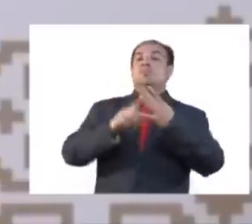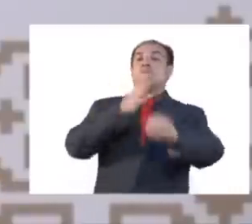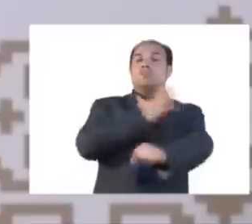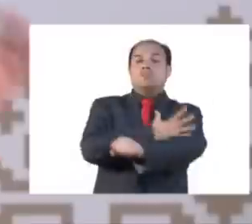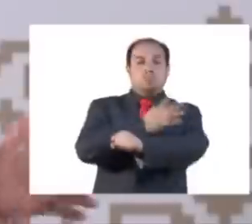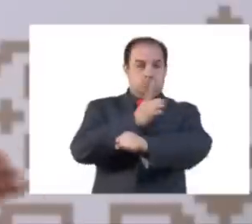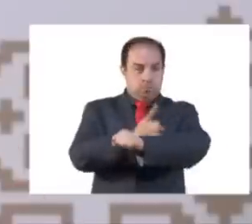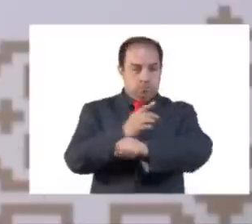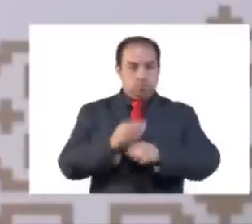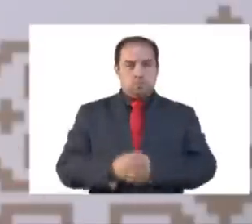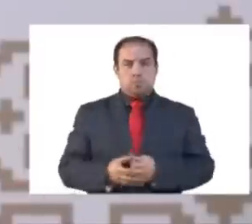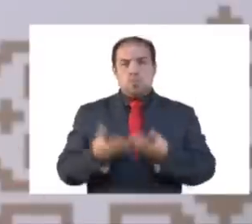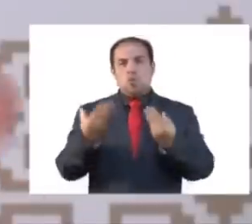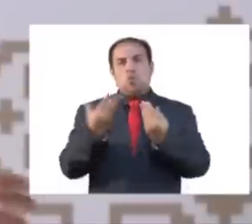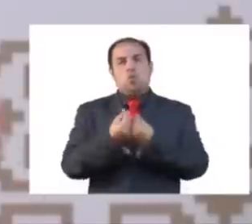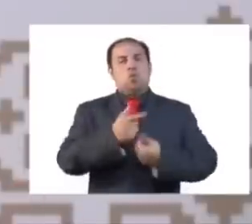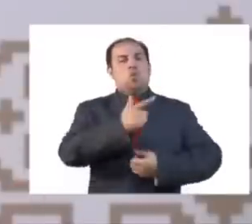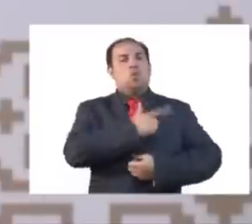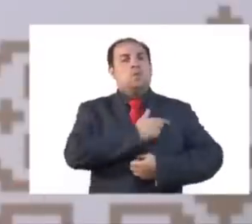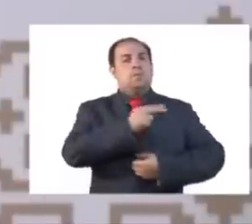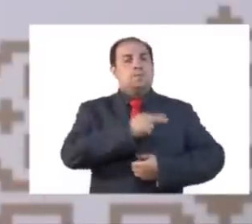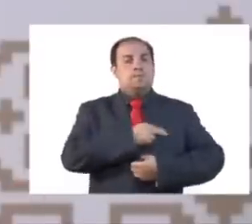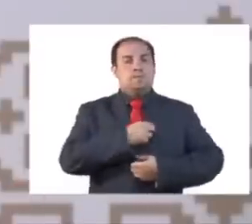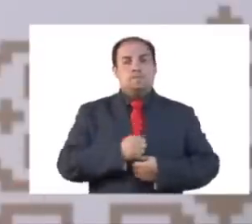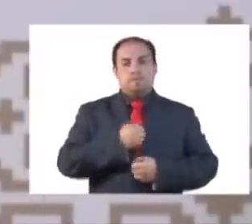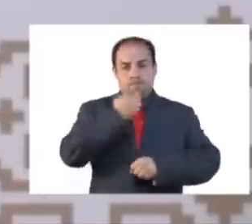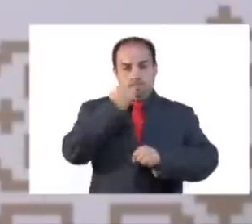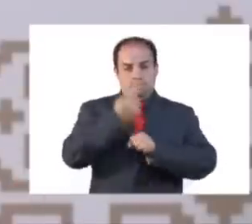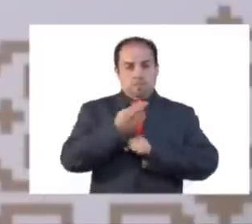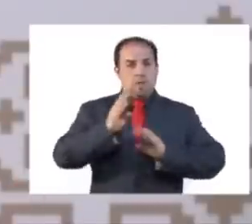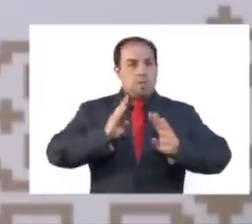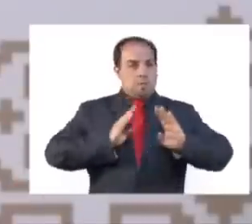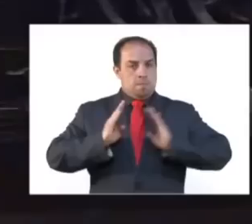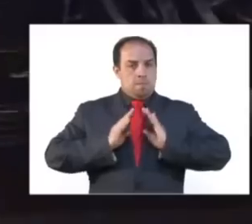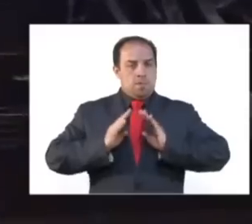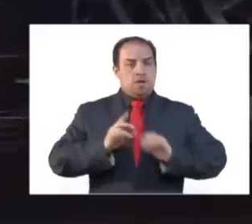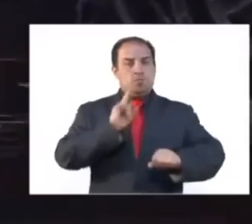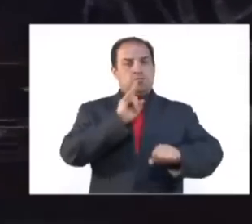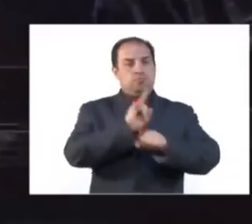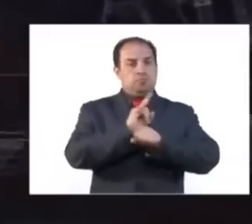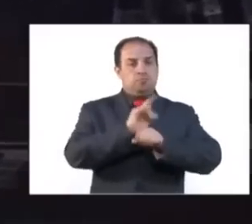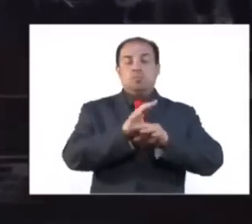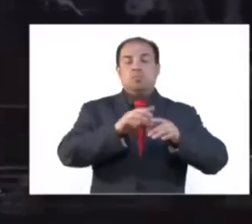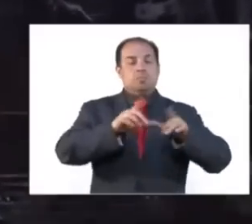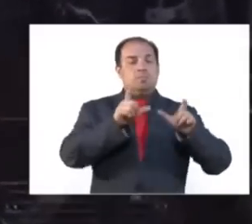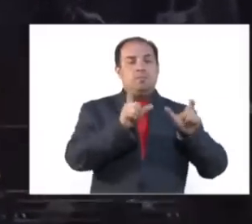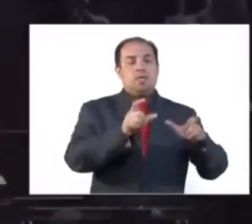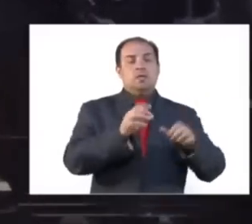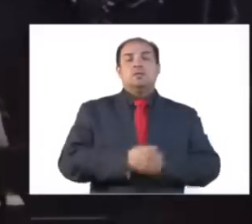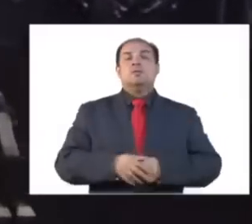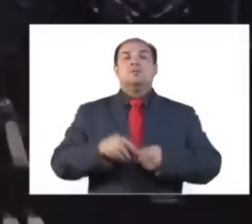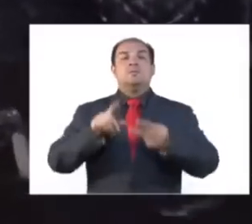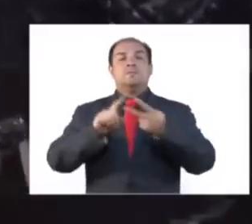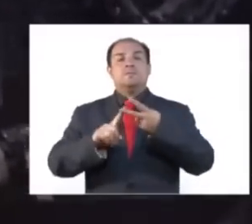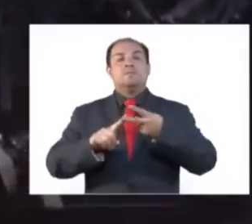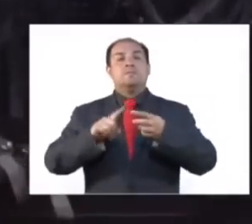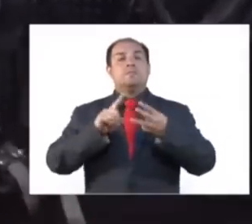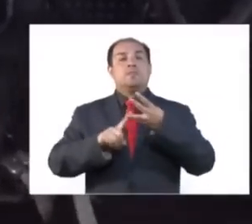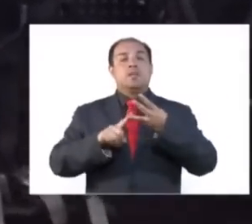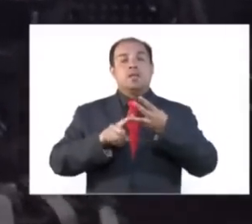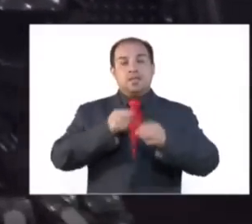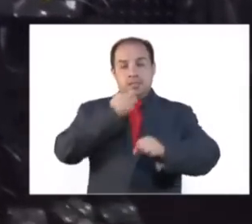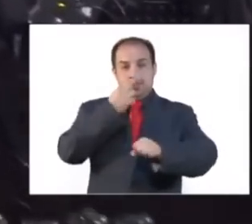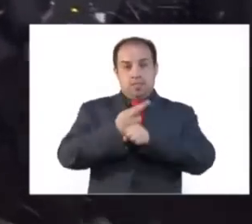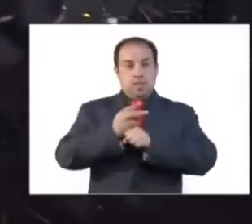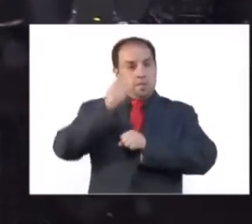coordinación con la Guardia Nacional, con la Secretaría de la Defensa Nacional, con la Secretaría de Marina y al mismo tiempo con la ciudadanía,